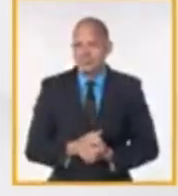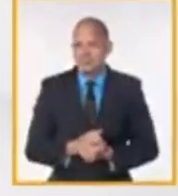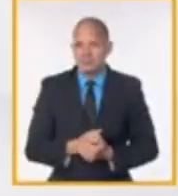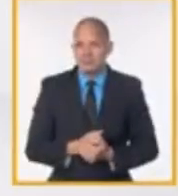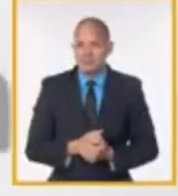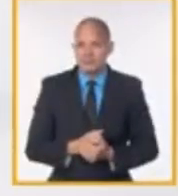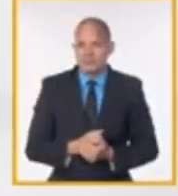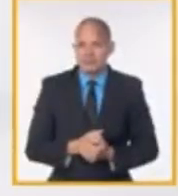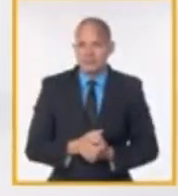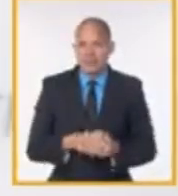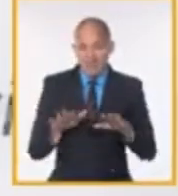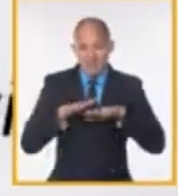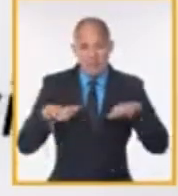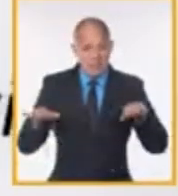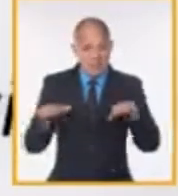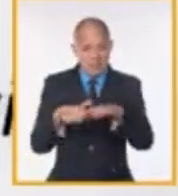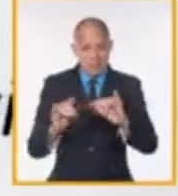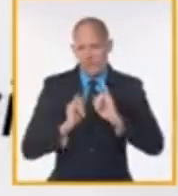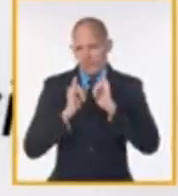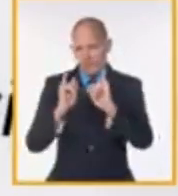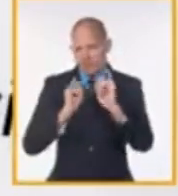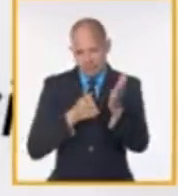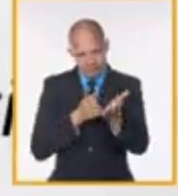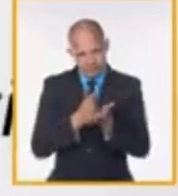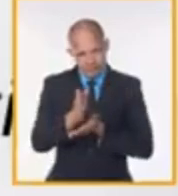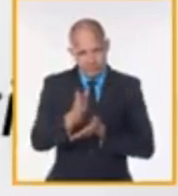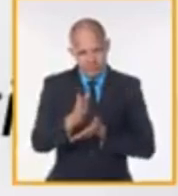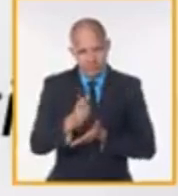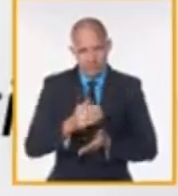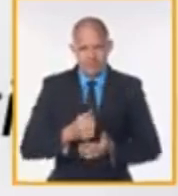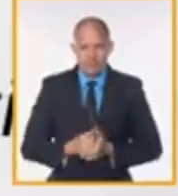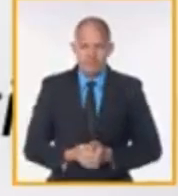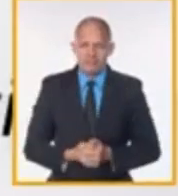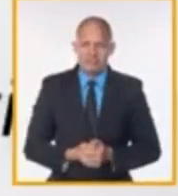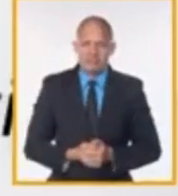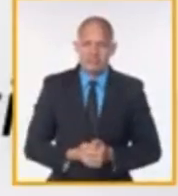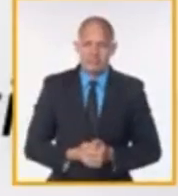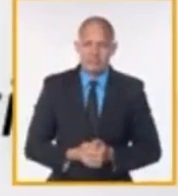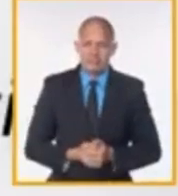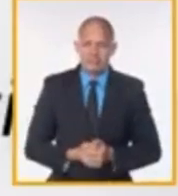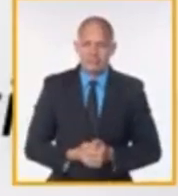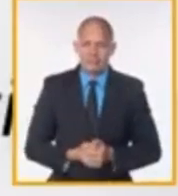invitados mesa redonda Más allá de la